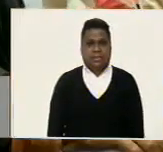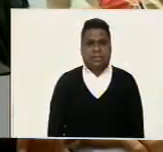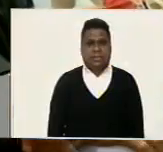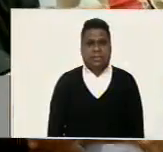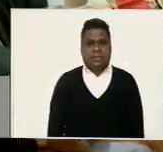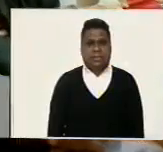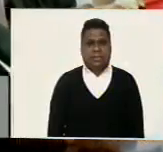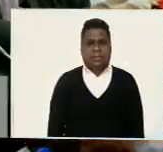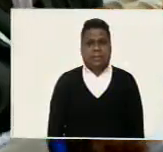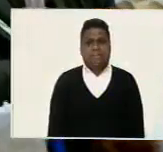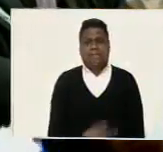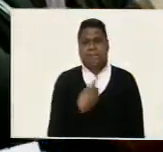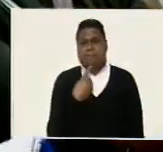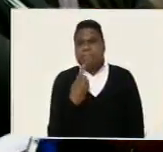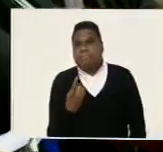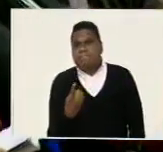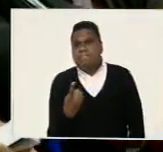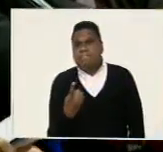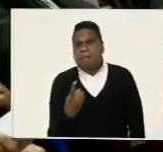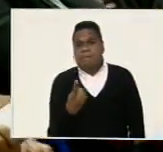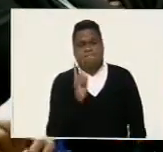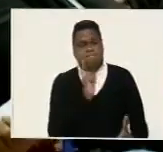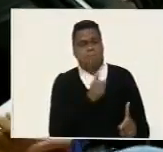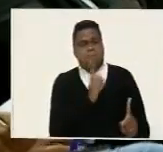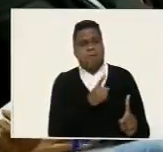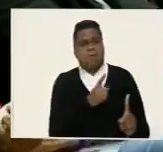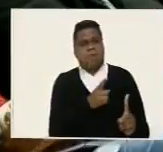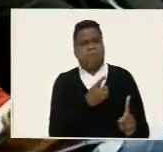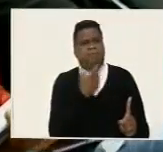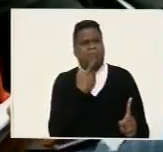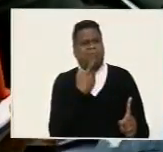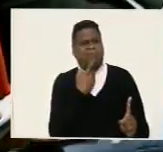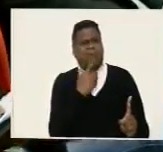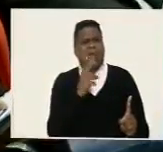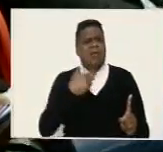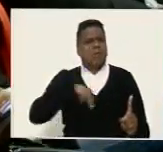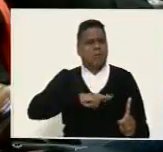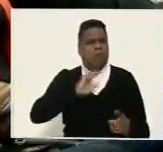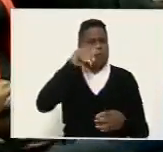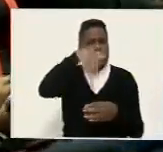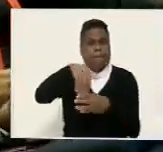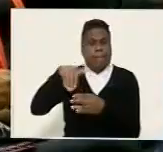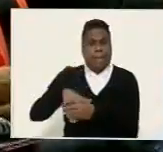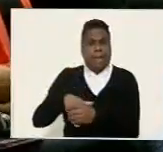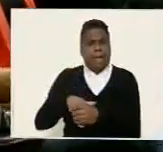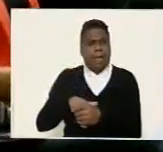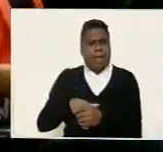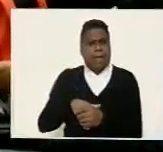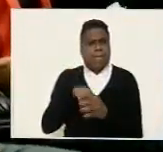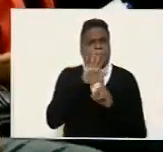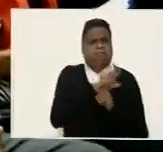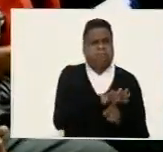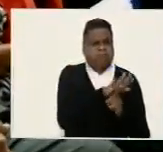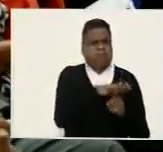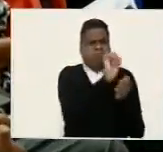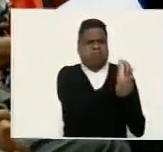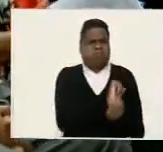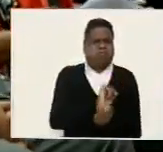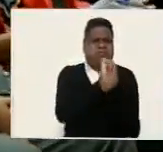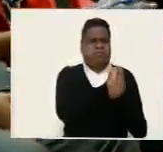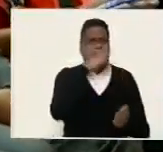Condenan nuestra elección y aplauden a los dictadores que traicionaron a un pueblo y a un líder en